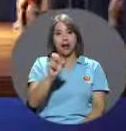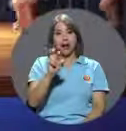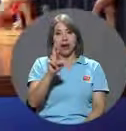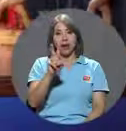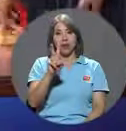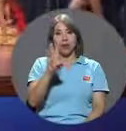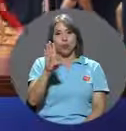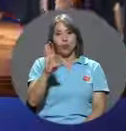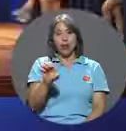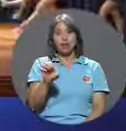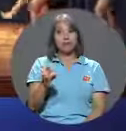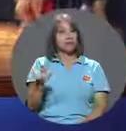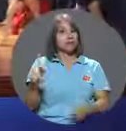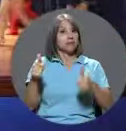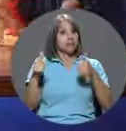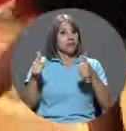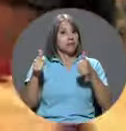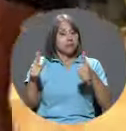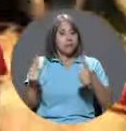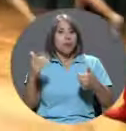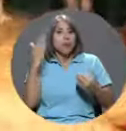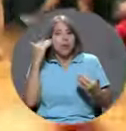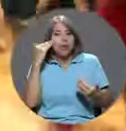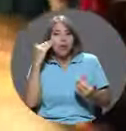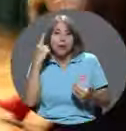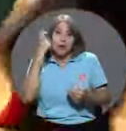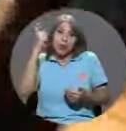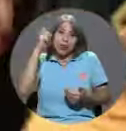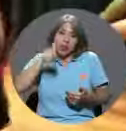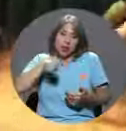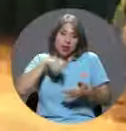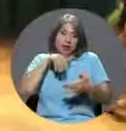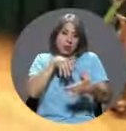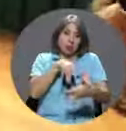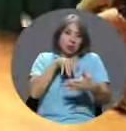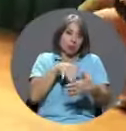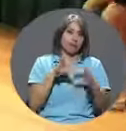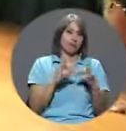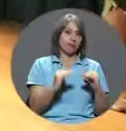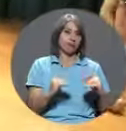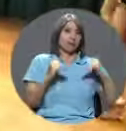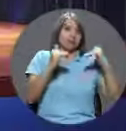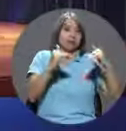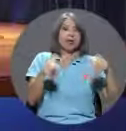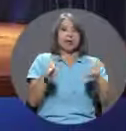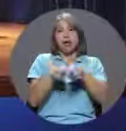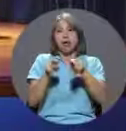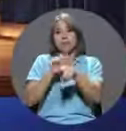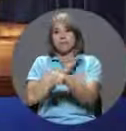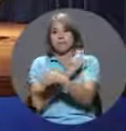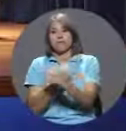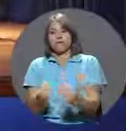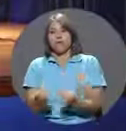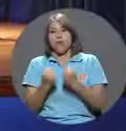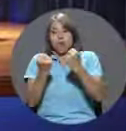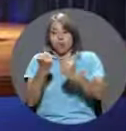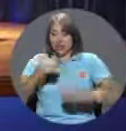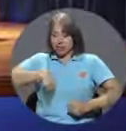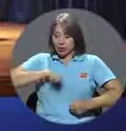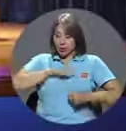porque obviamente hay que tratar de ser buen estudiante en cuanto a lo académico, pero también tratar de fortalecer nuestra integridad.